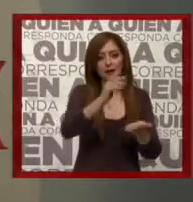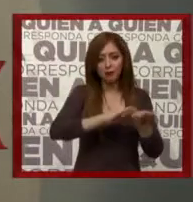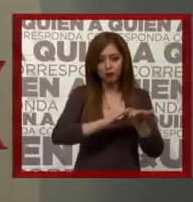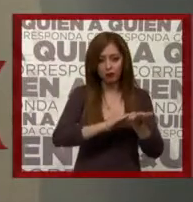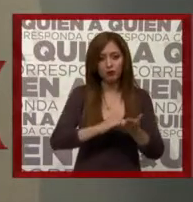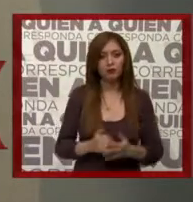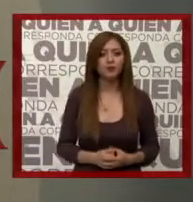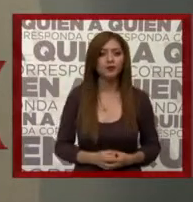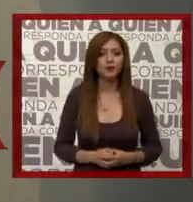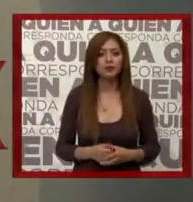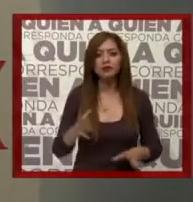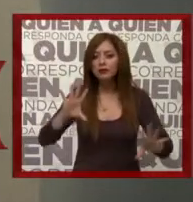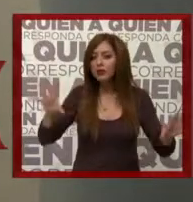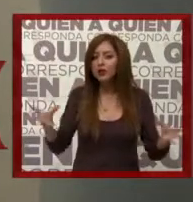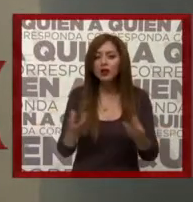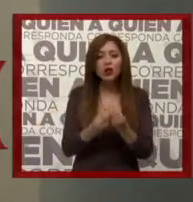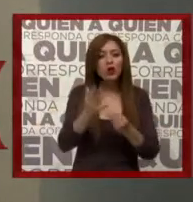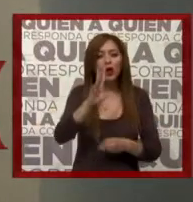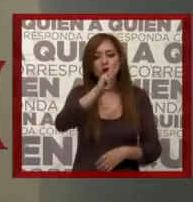como